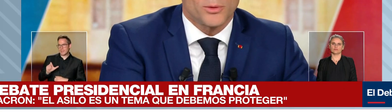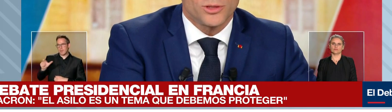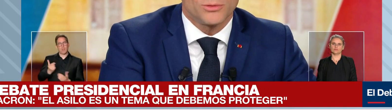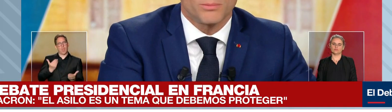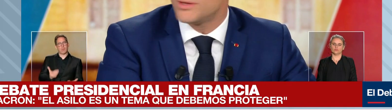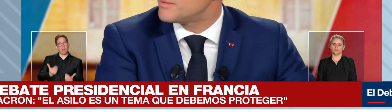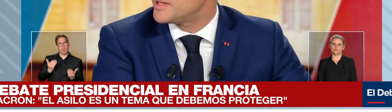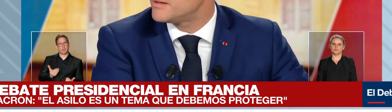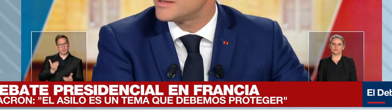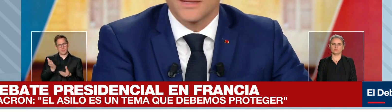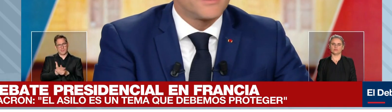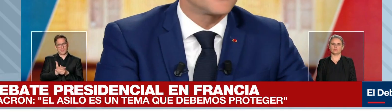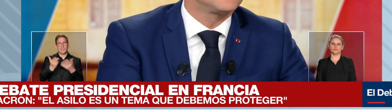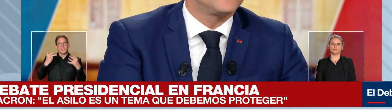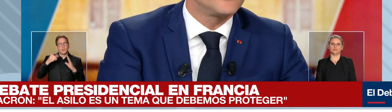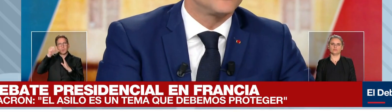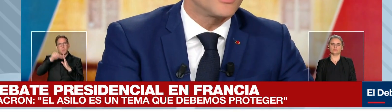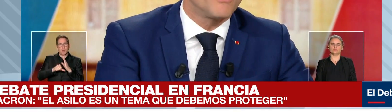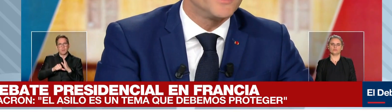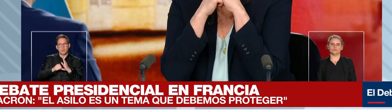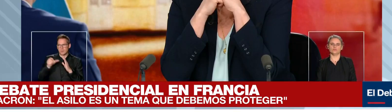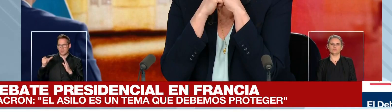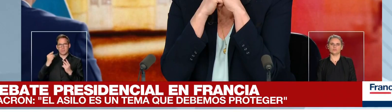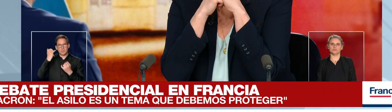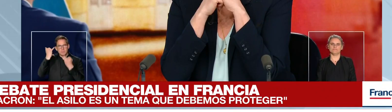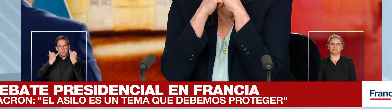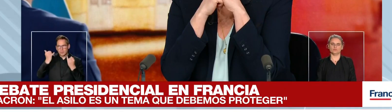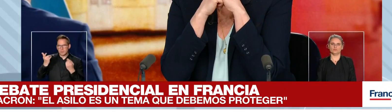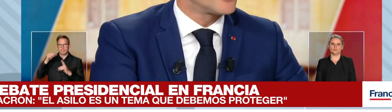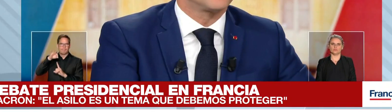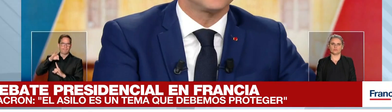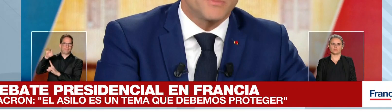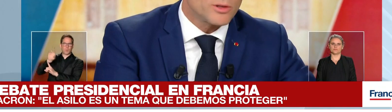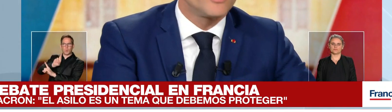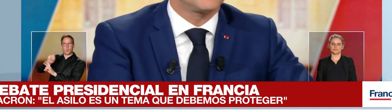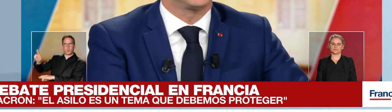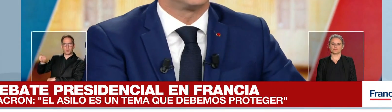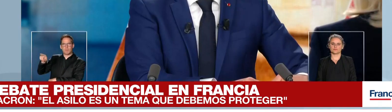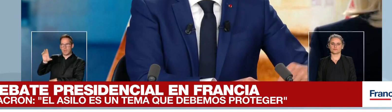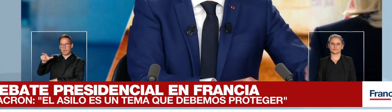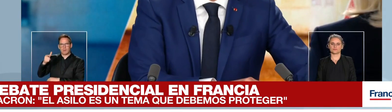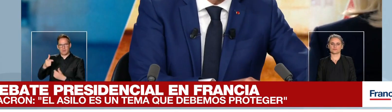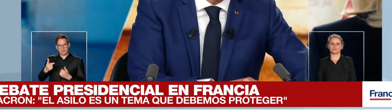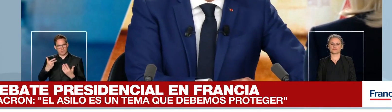cuando toman 18 meses para un asilo, es difícil darles un acompañamiento, porque muchas veces